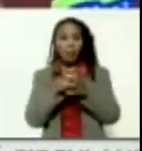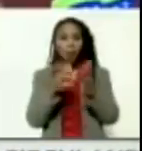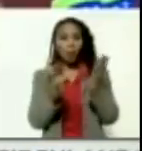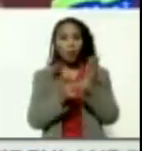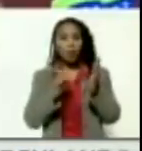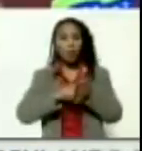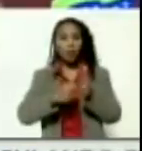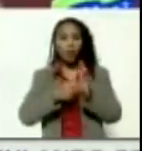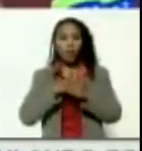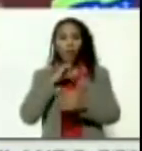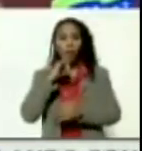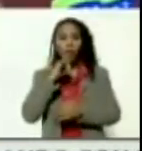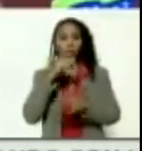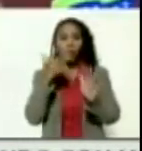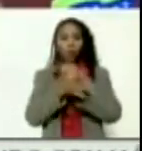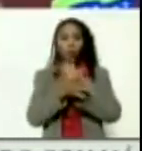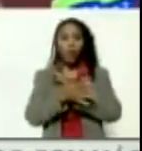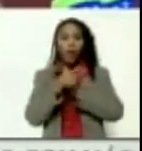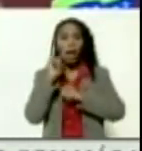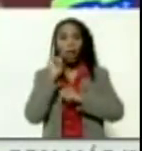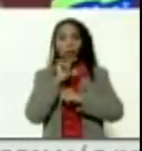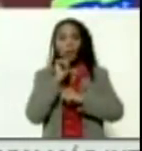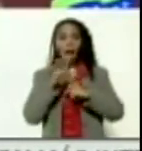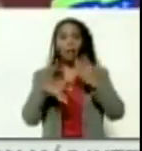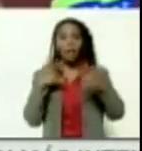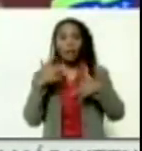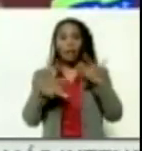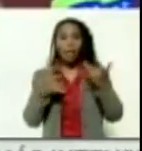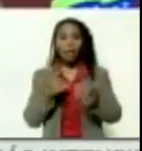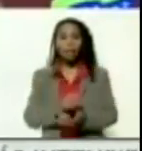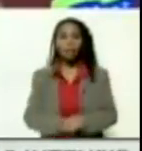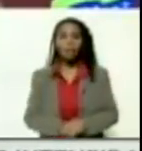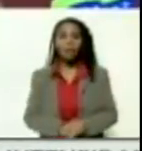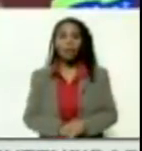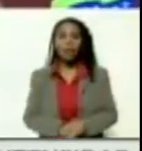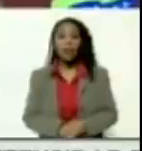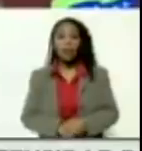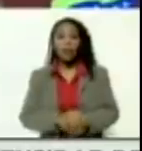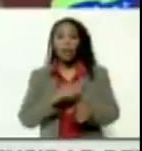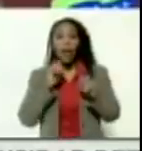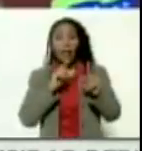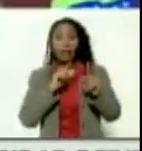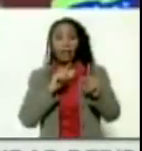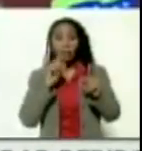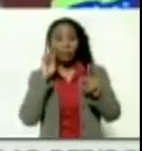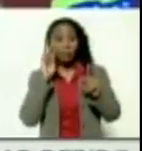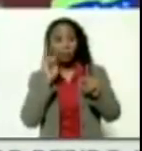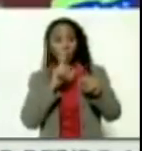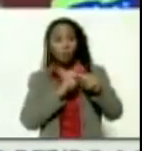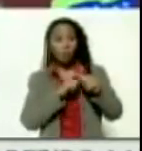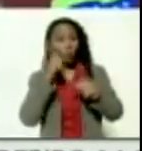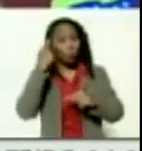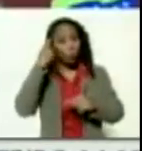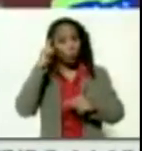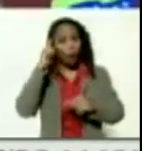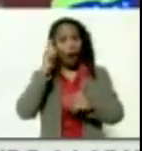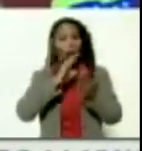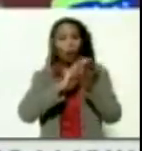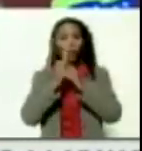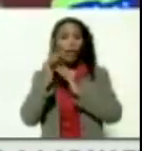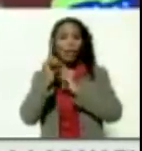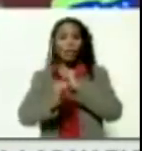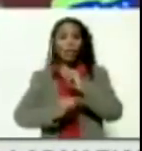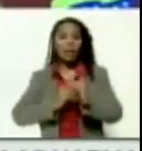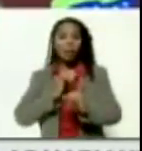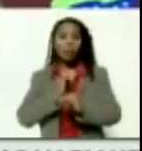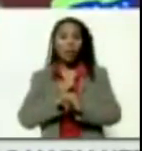con información relativa a sus actividades. Resulta imperativo recordar a la comunidad